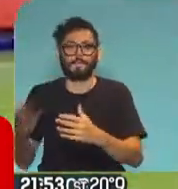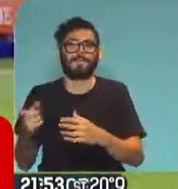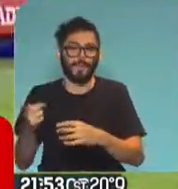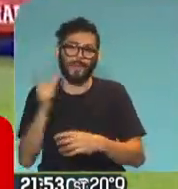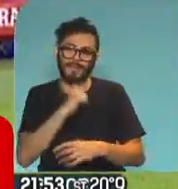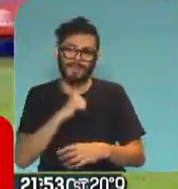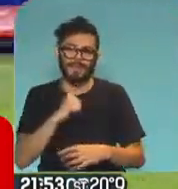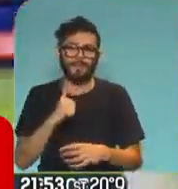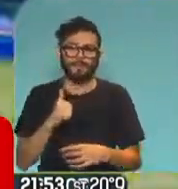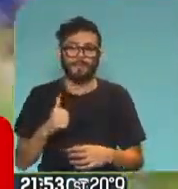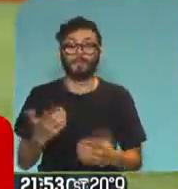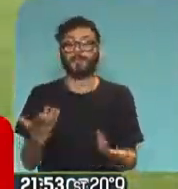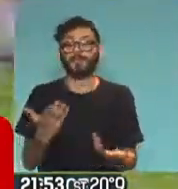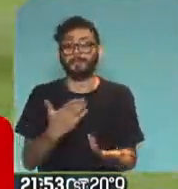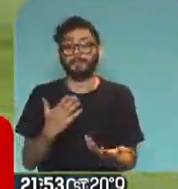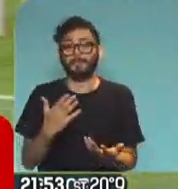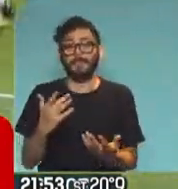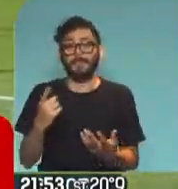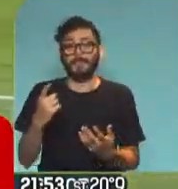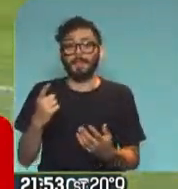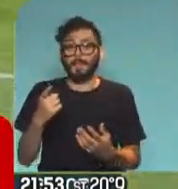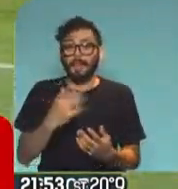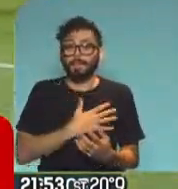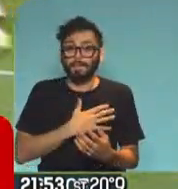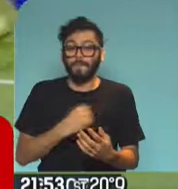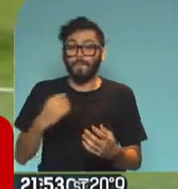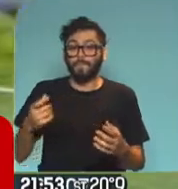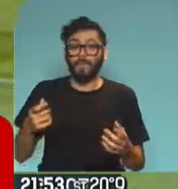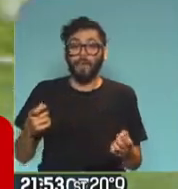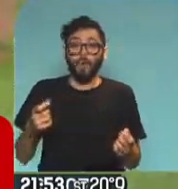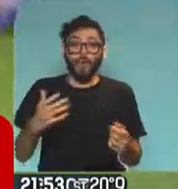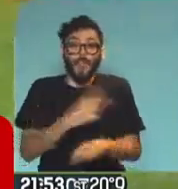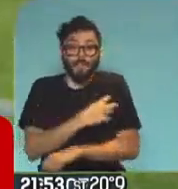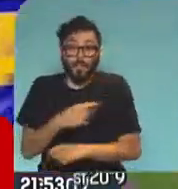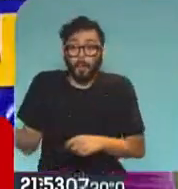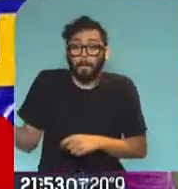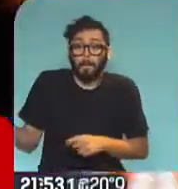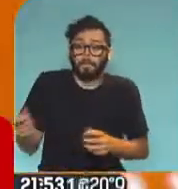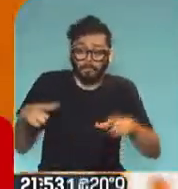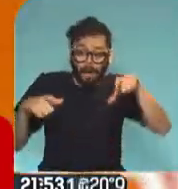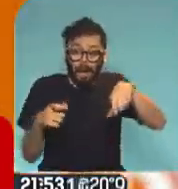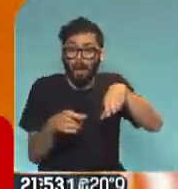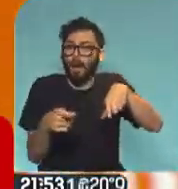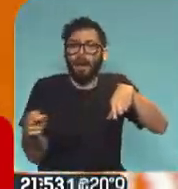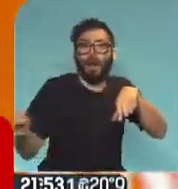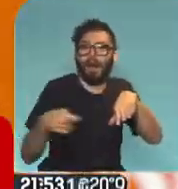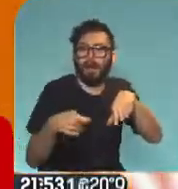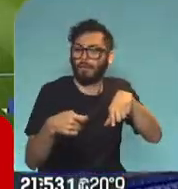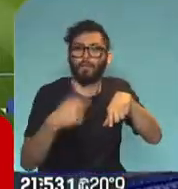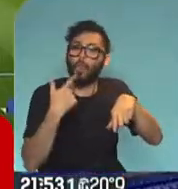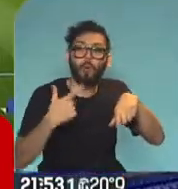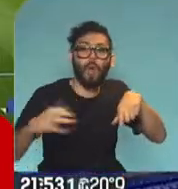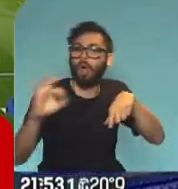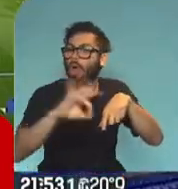ante el rechazo hacia adentro, las dudas,